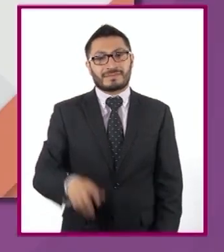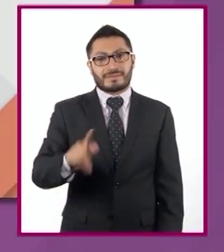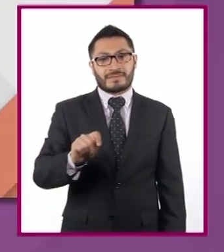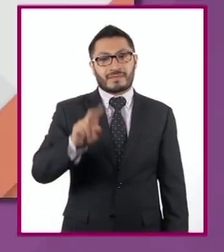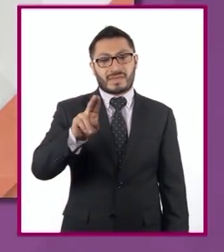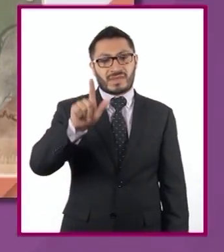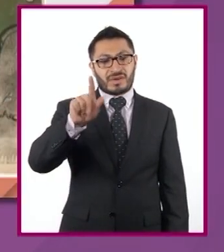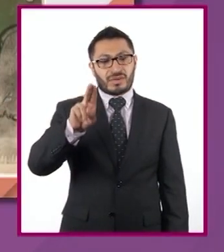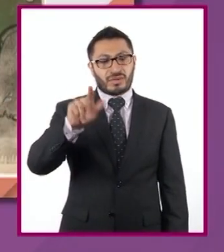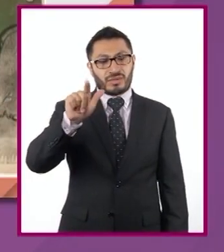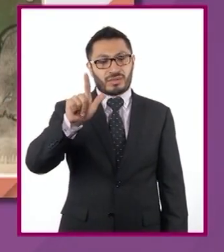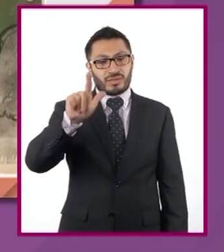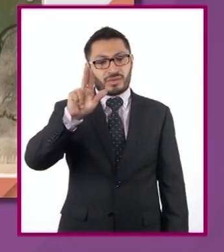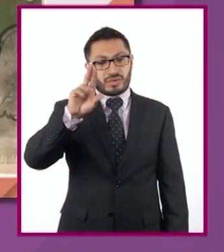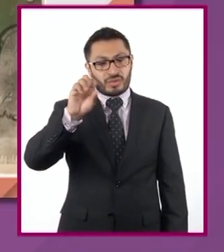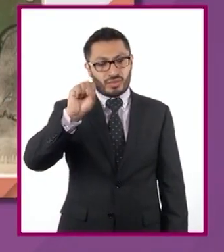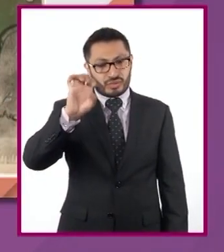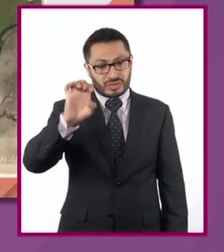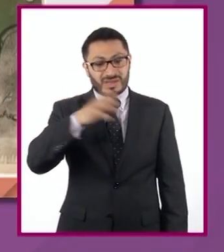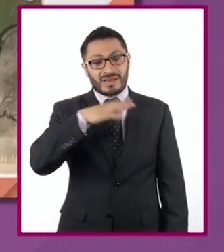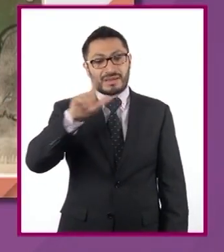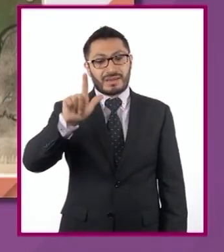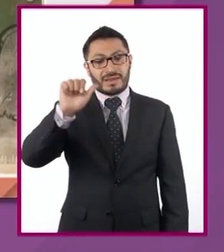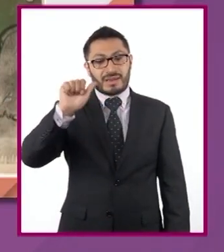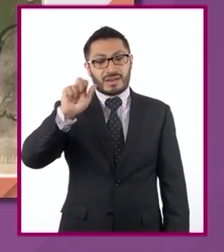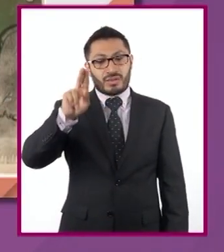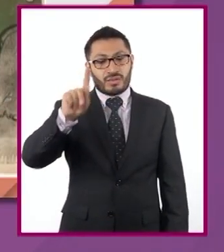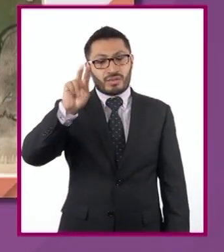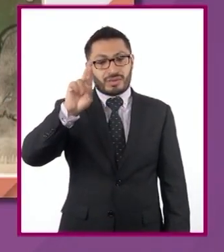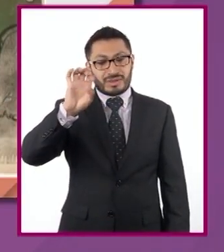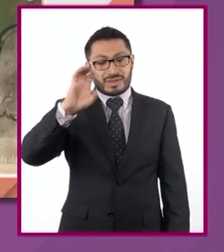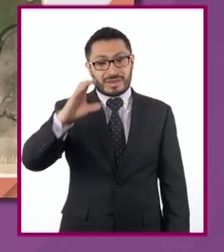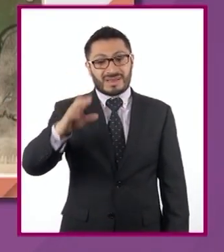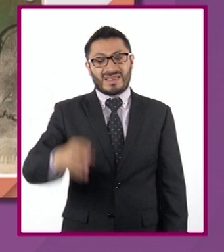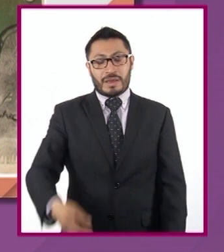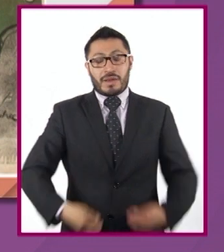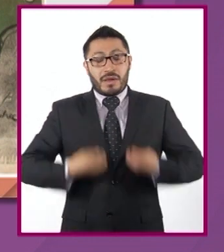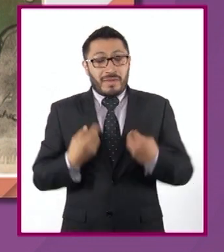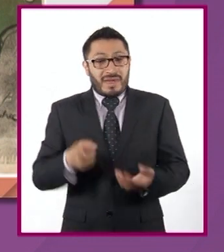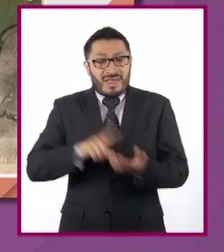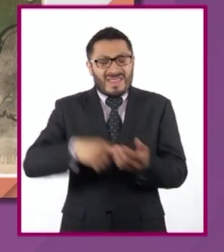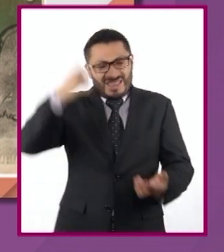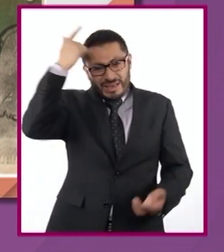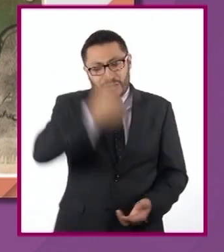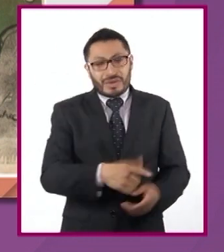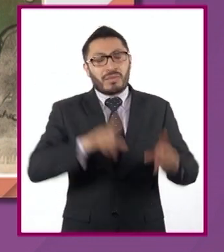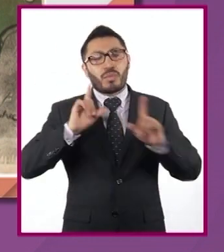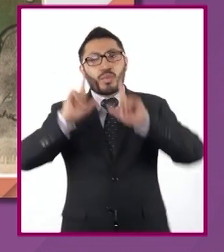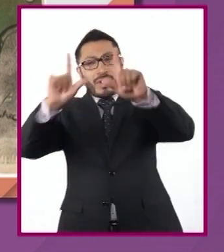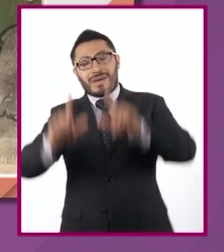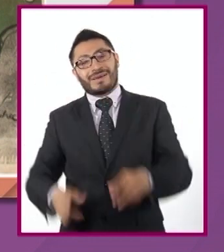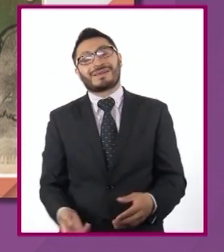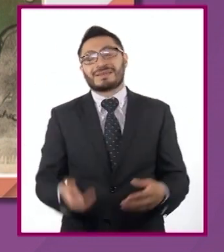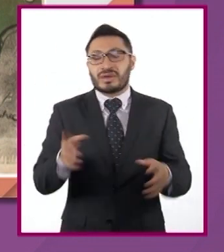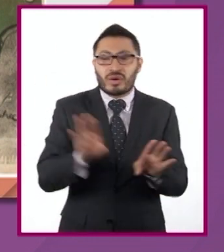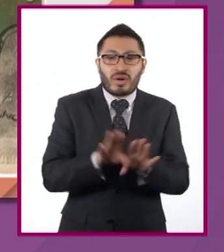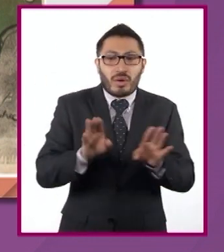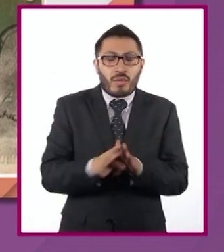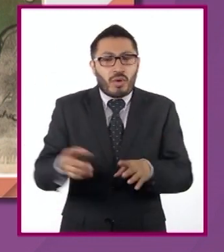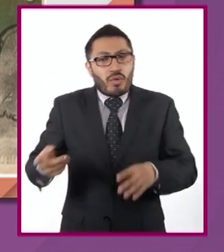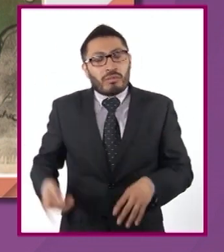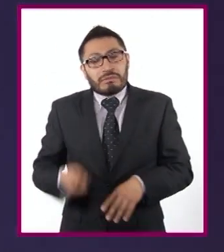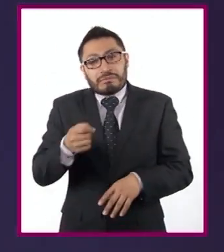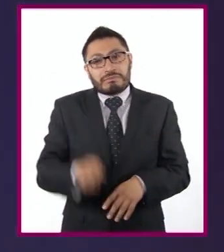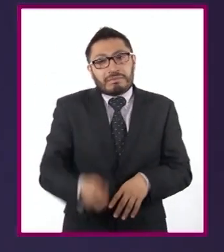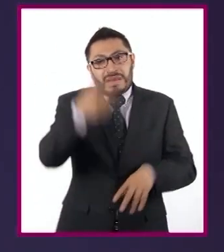Toulouse-Lautrec, pintor francés que representó la vida nocturna en carteles, considerado como pionero de los anuncios